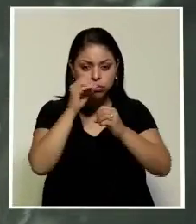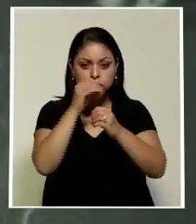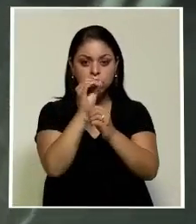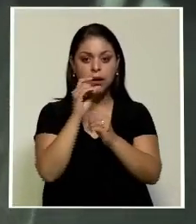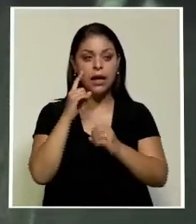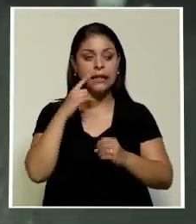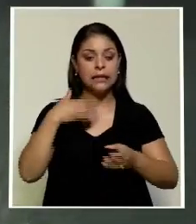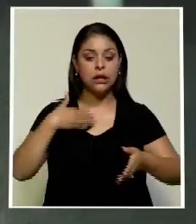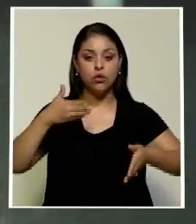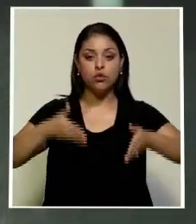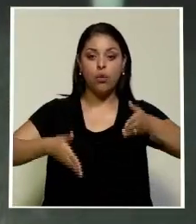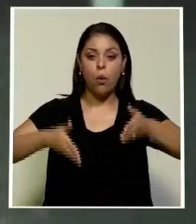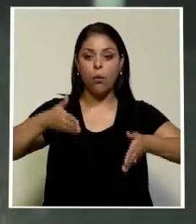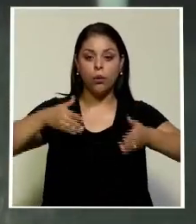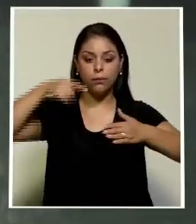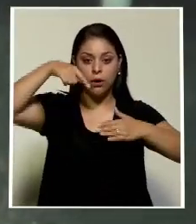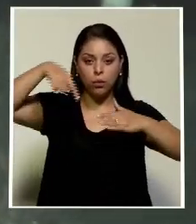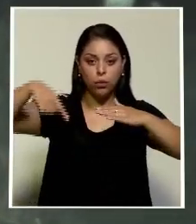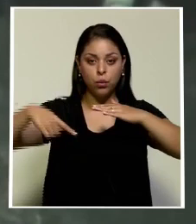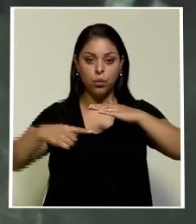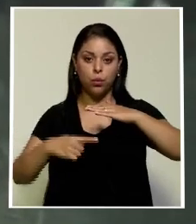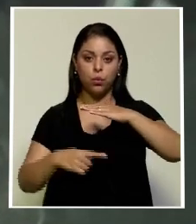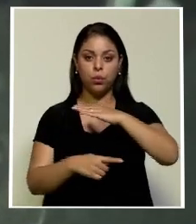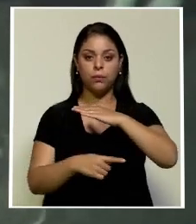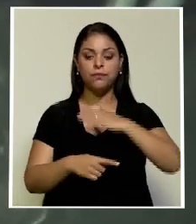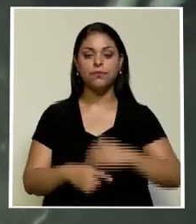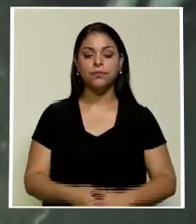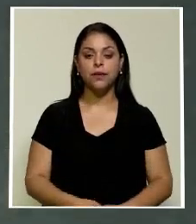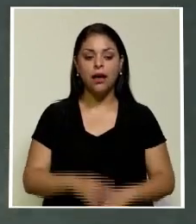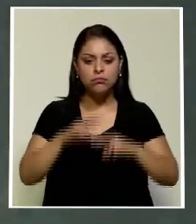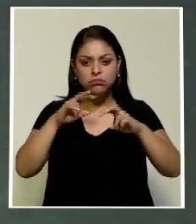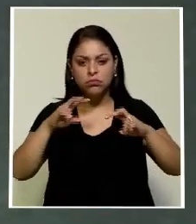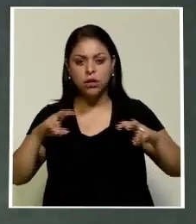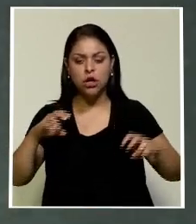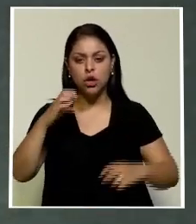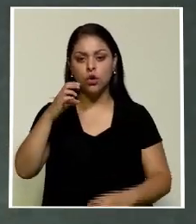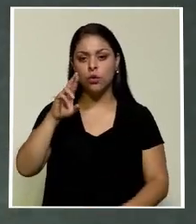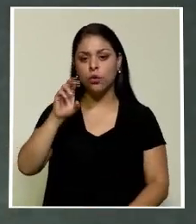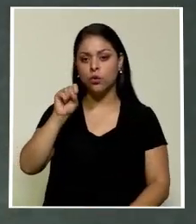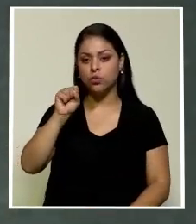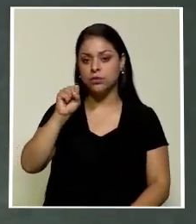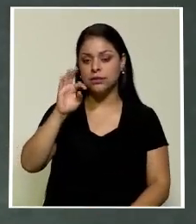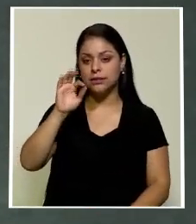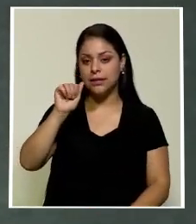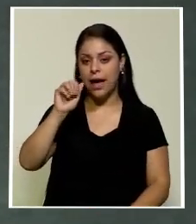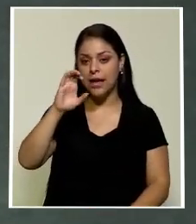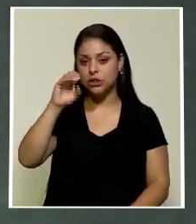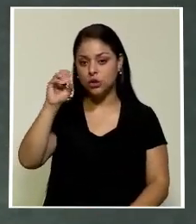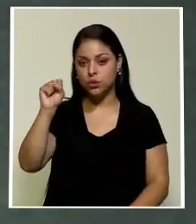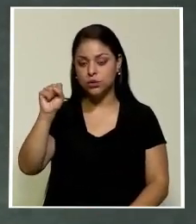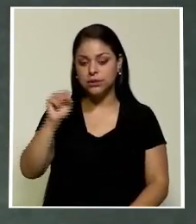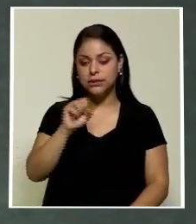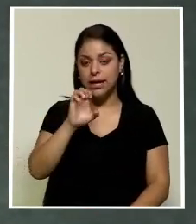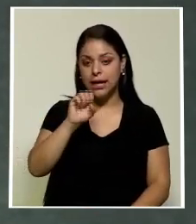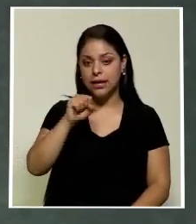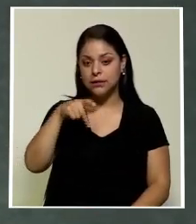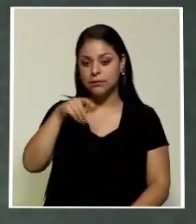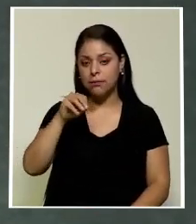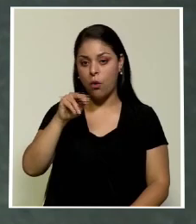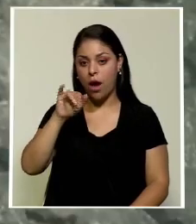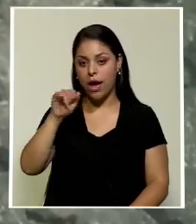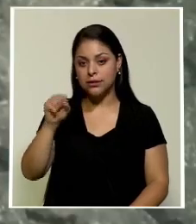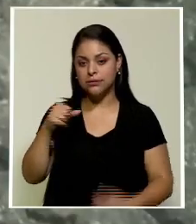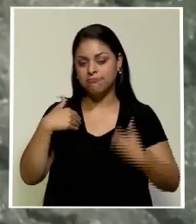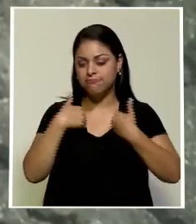tomar imágenes de la vida submarina. En ellas se ven crustáceos, esponjas y jardines de corales cubiertos de ceniza